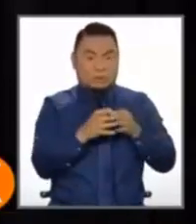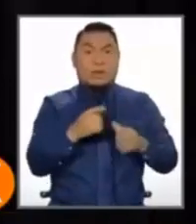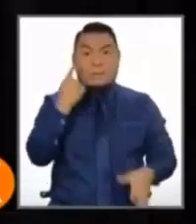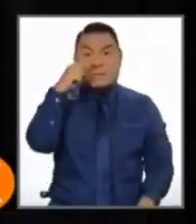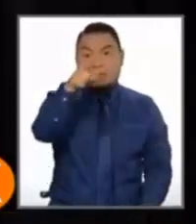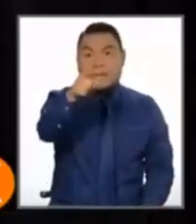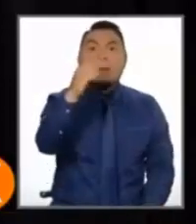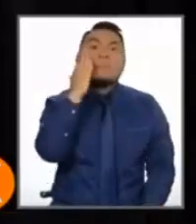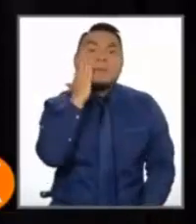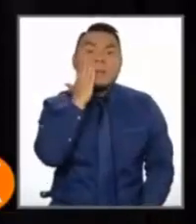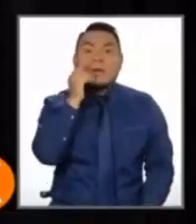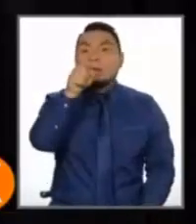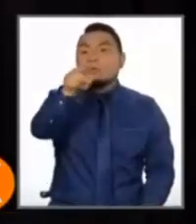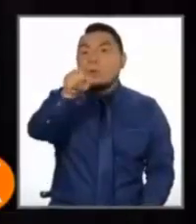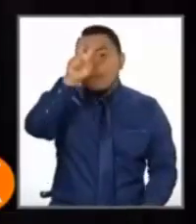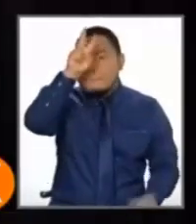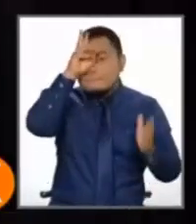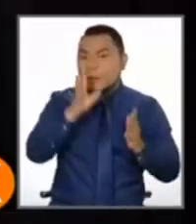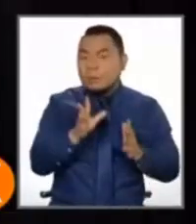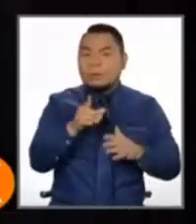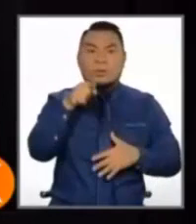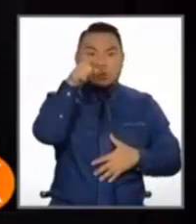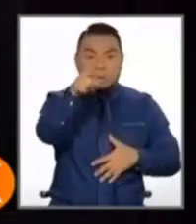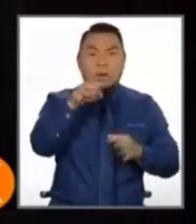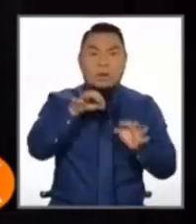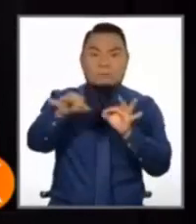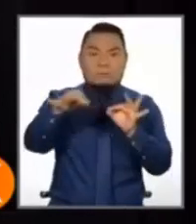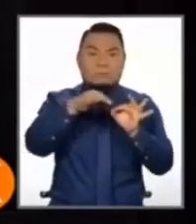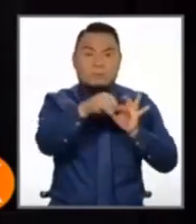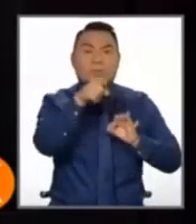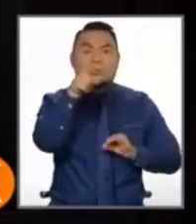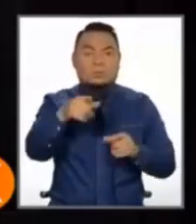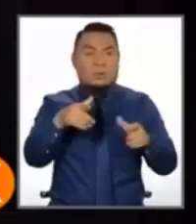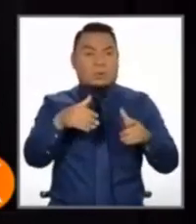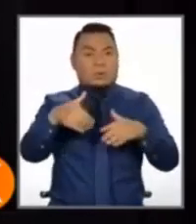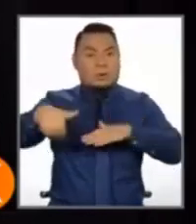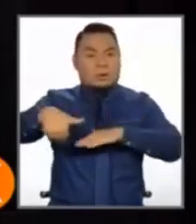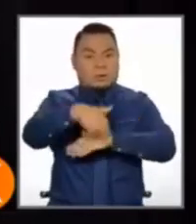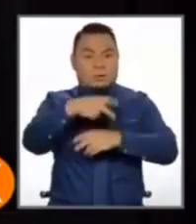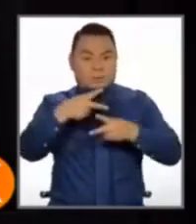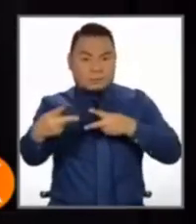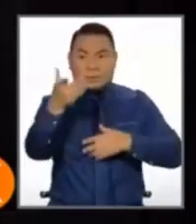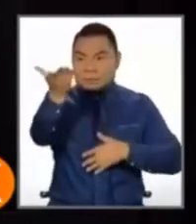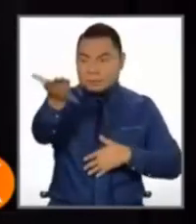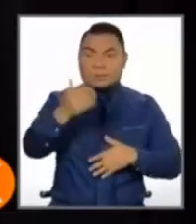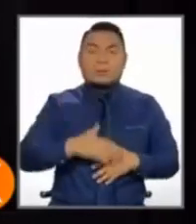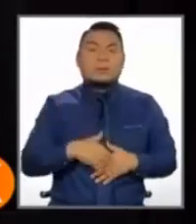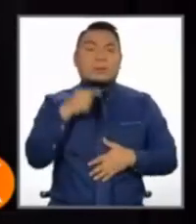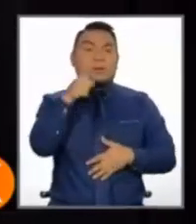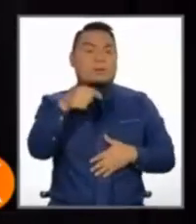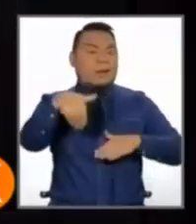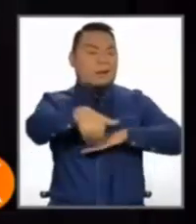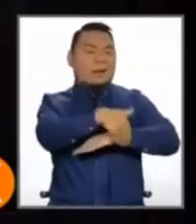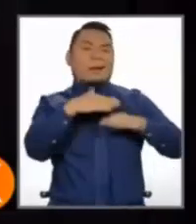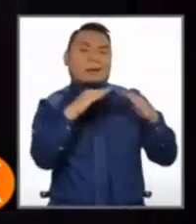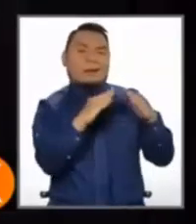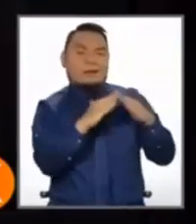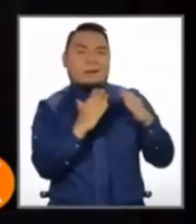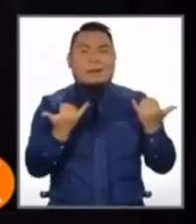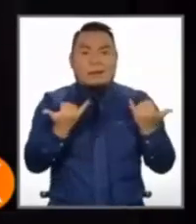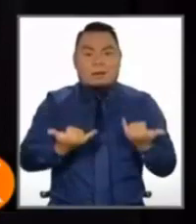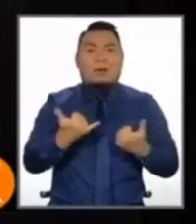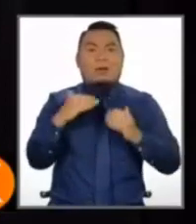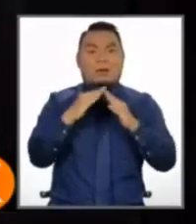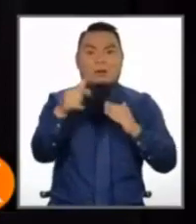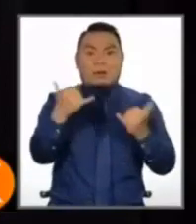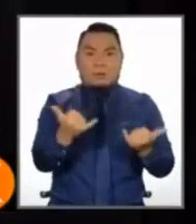madre, para ti, peruano, que estás en tu región, en tu barrio, que estás en tu calle, en tu casa, esta